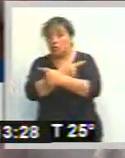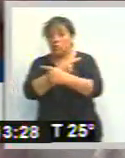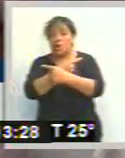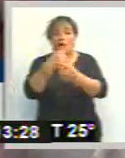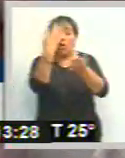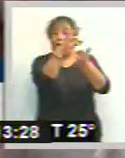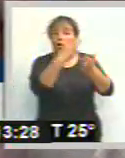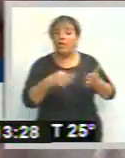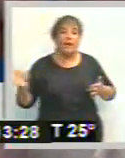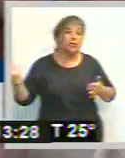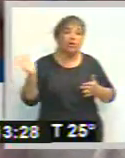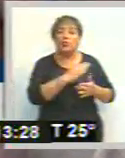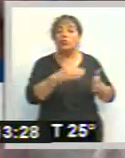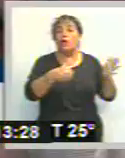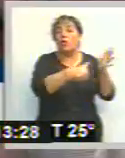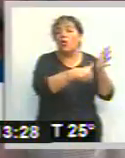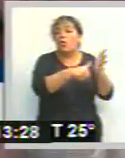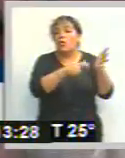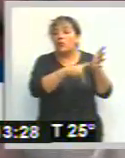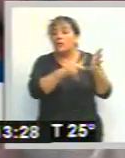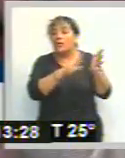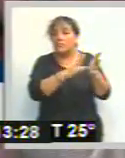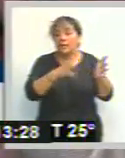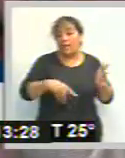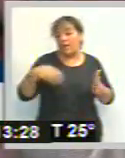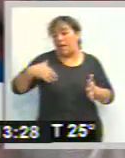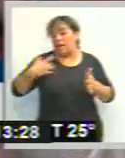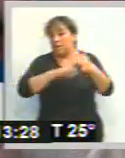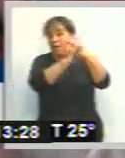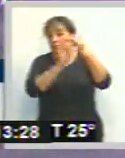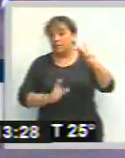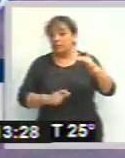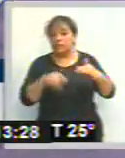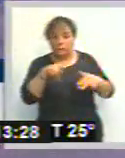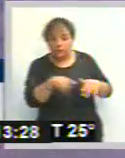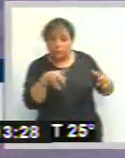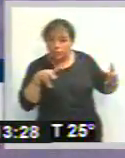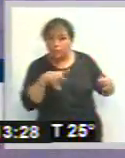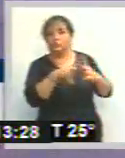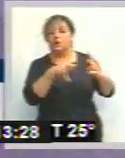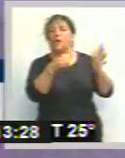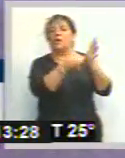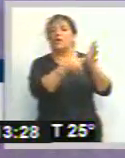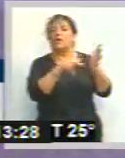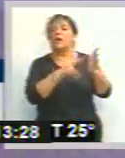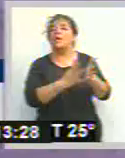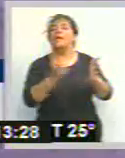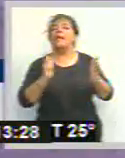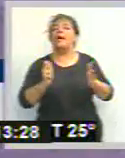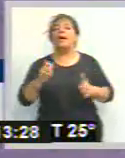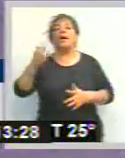en todos los registros civiles del país y se determinó que las huellas correspondían a Néstor Alberto